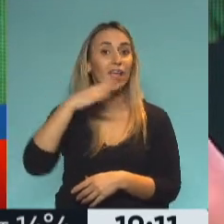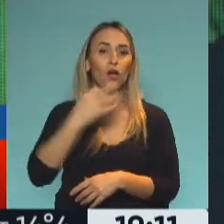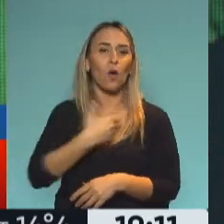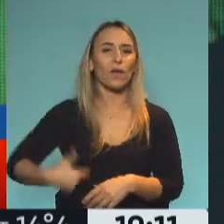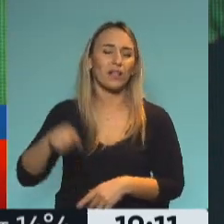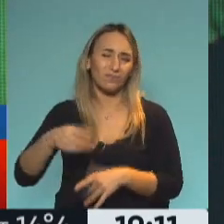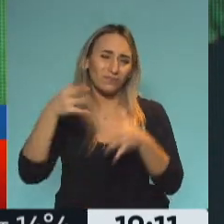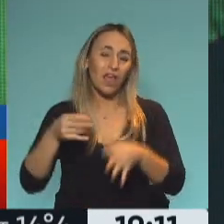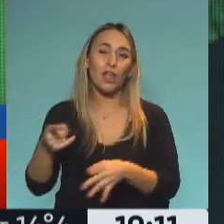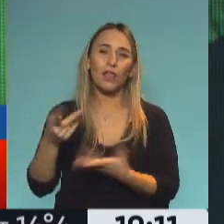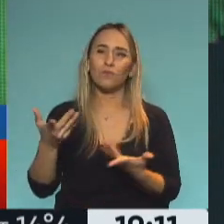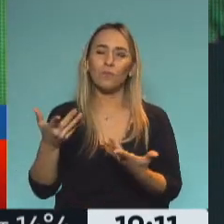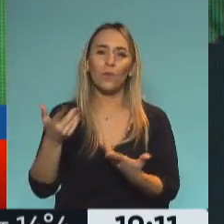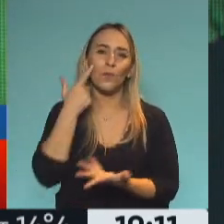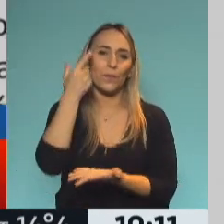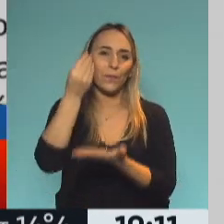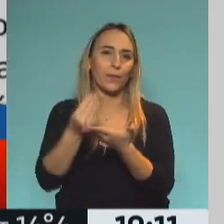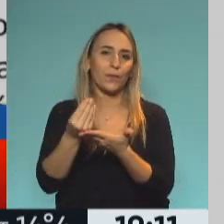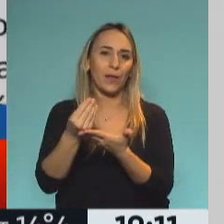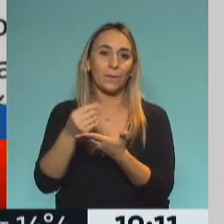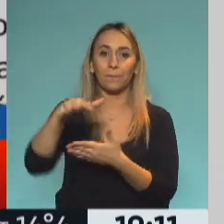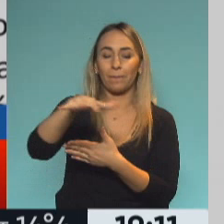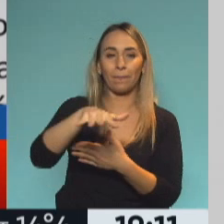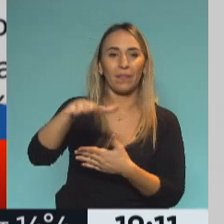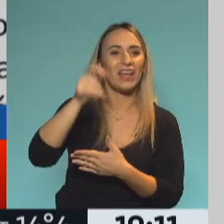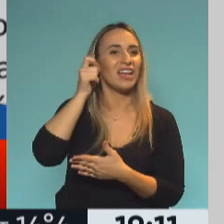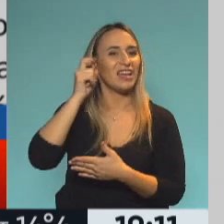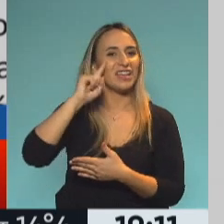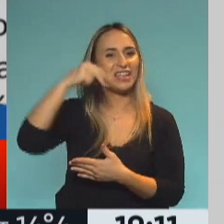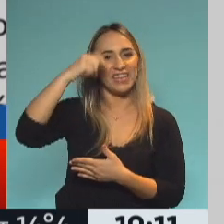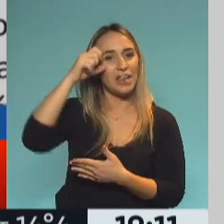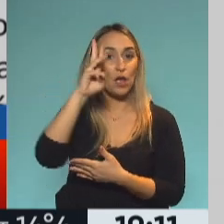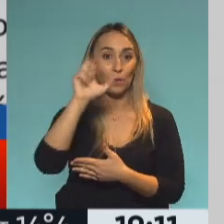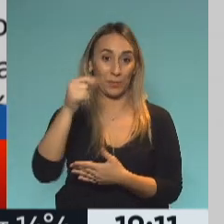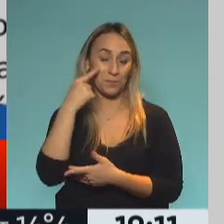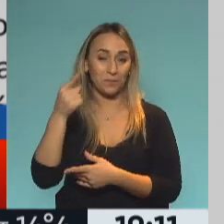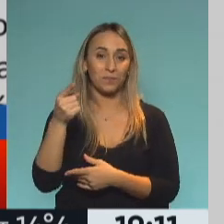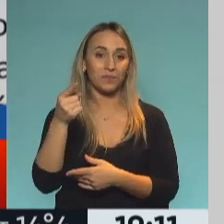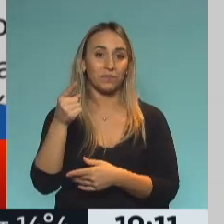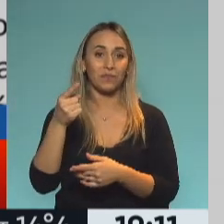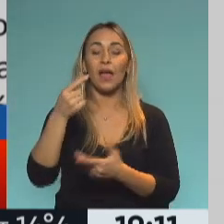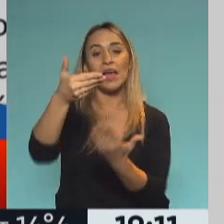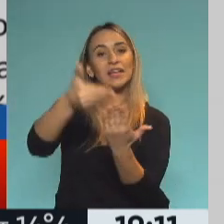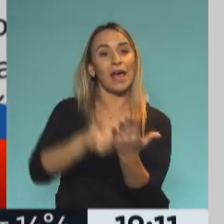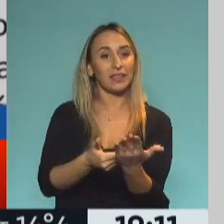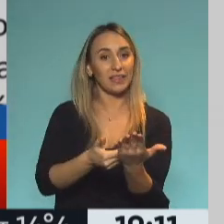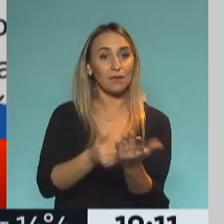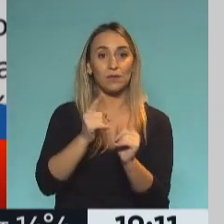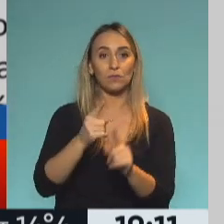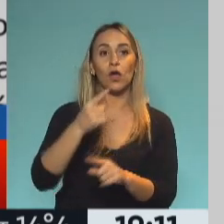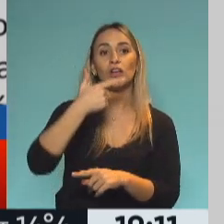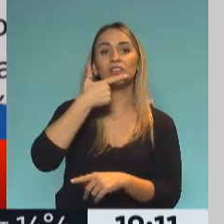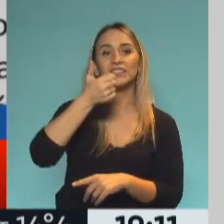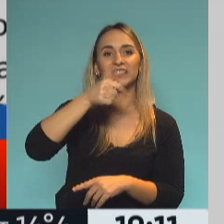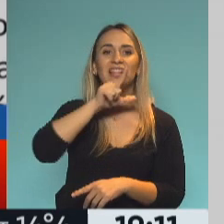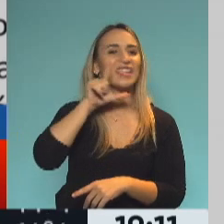madrugada. Él vive en Ginebra. Entonces, ahí podemos ver la carta que Santiago Cornejo le manda. Dice,